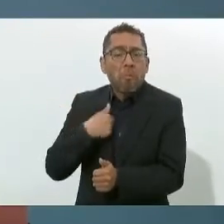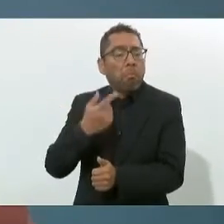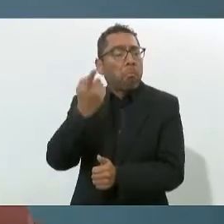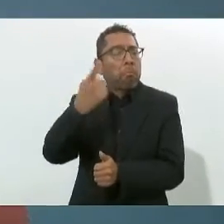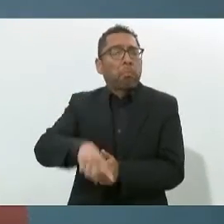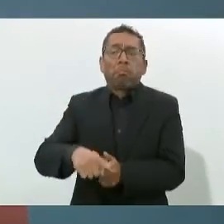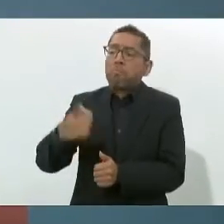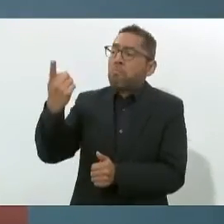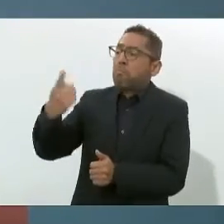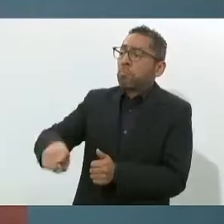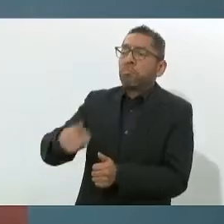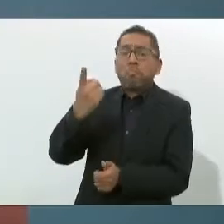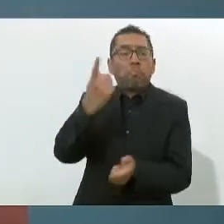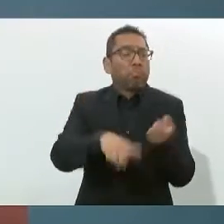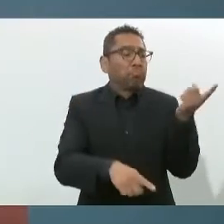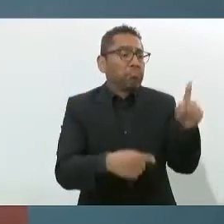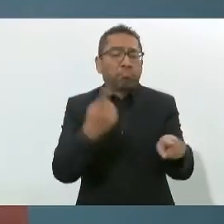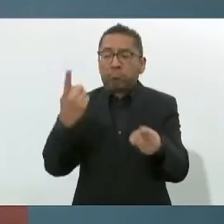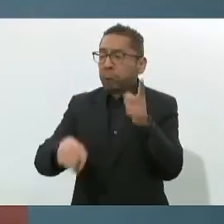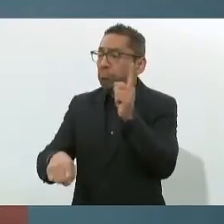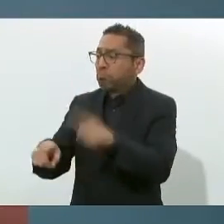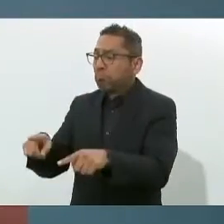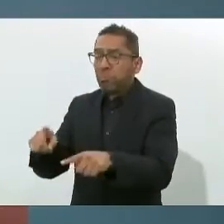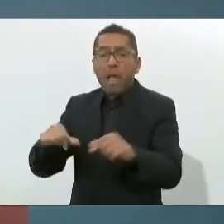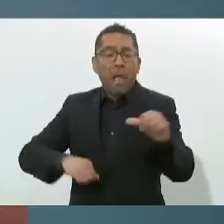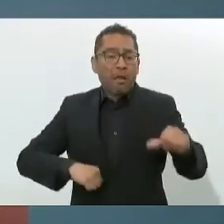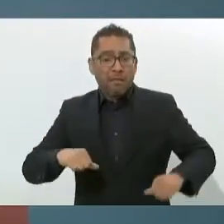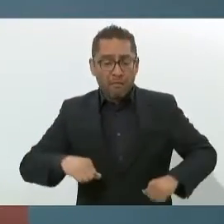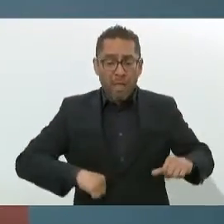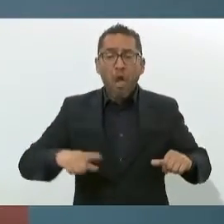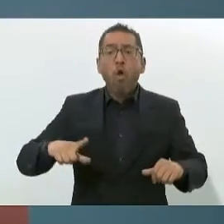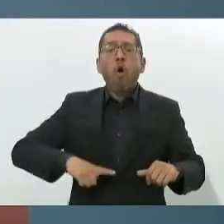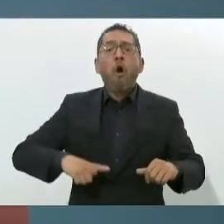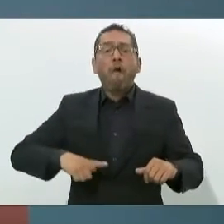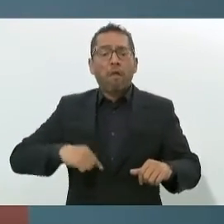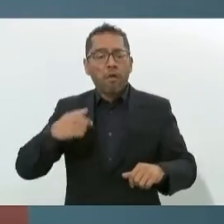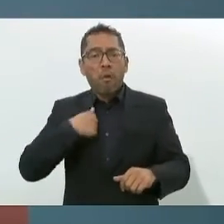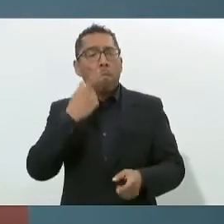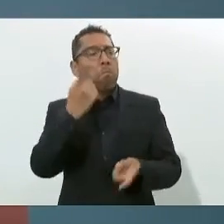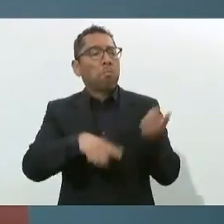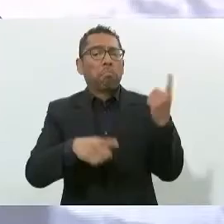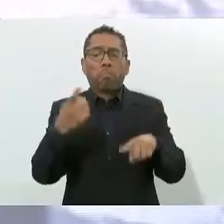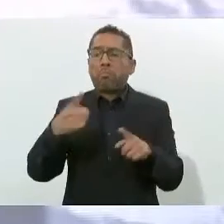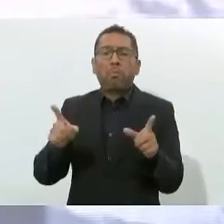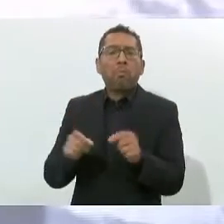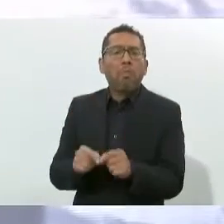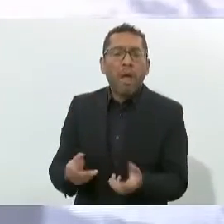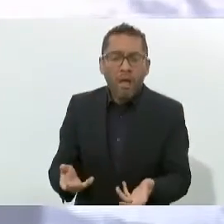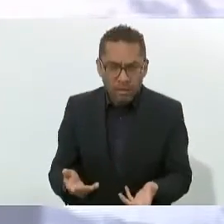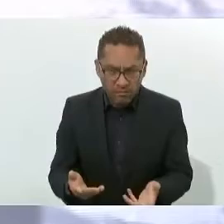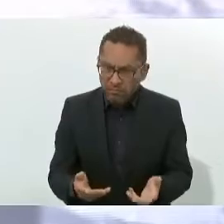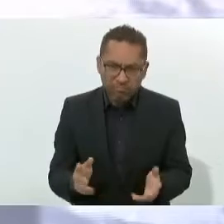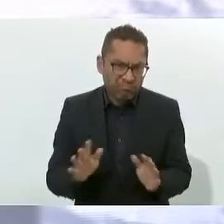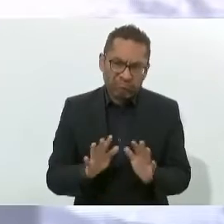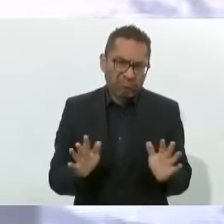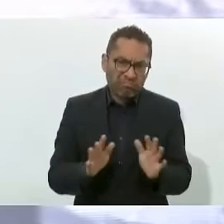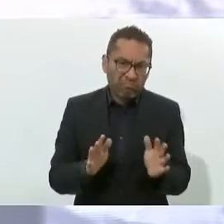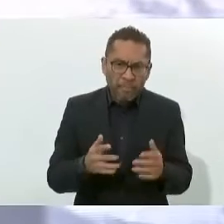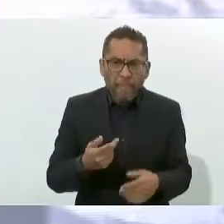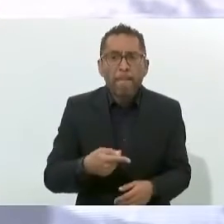ordenar las cosas, coordinar las acciones gubernamentales, pero